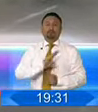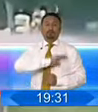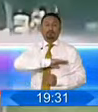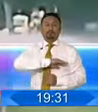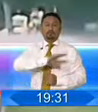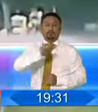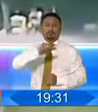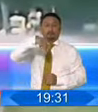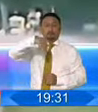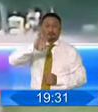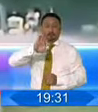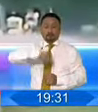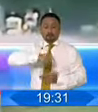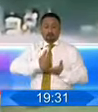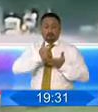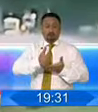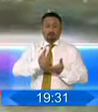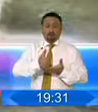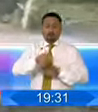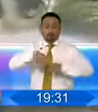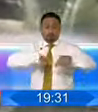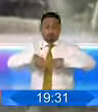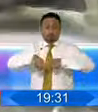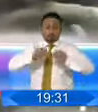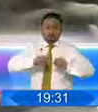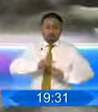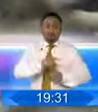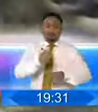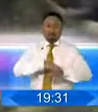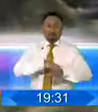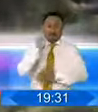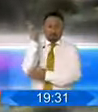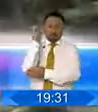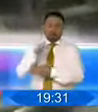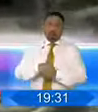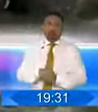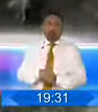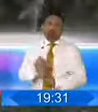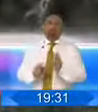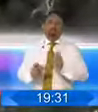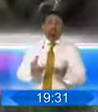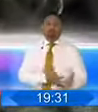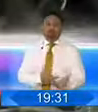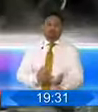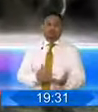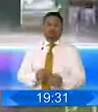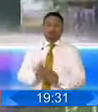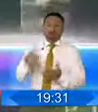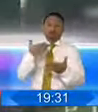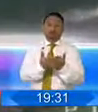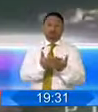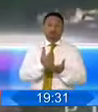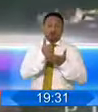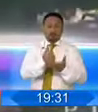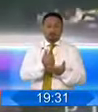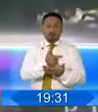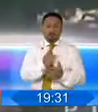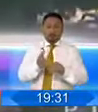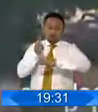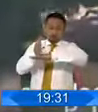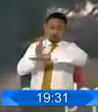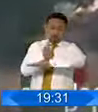de Tránsito colaboraron con el congestionamiento vehicular que se generó por la emergencia. Personal del Cuerpo de Bomberos asistieron en la remoción de los